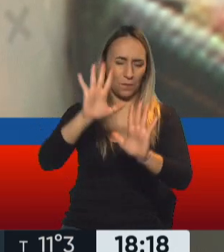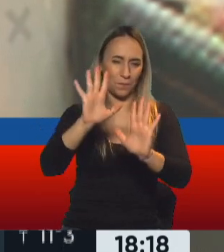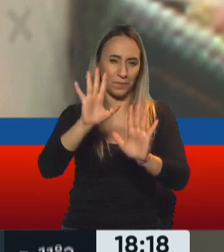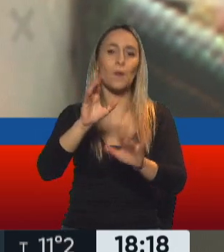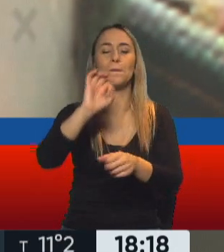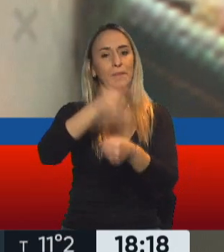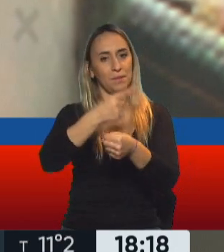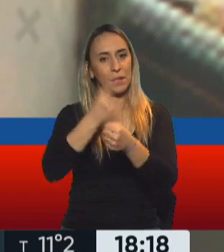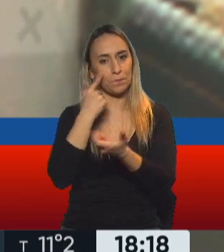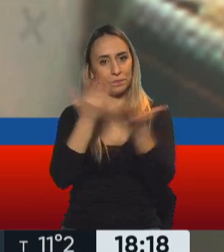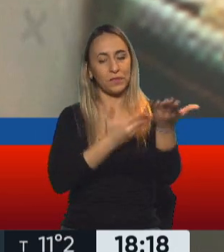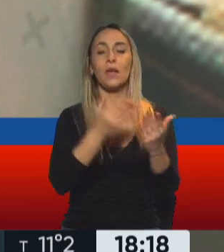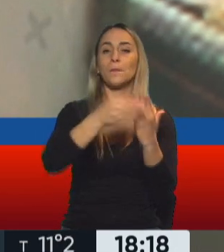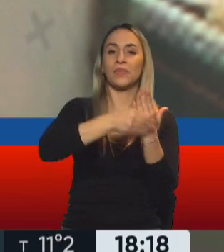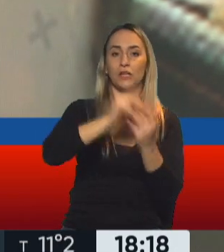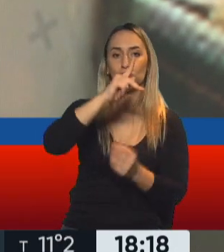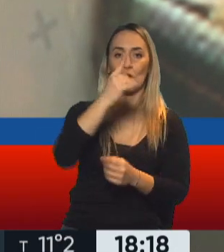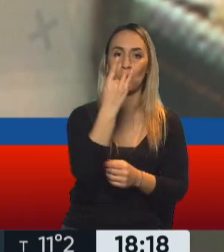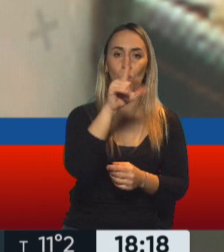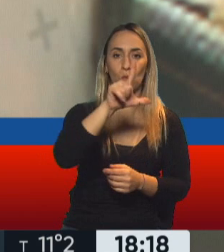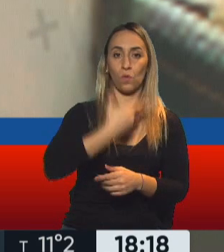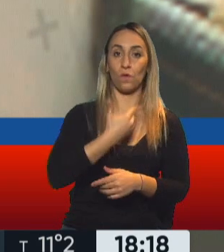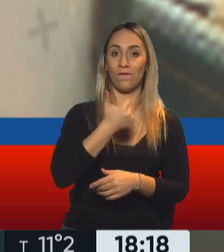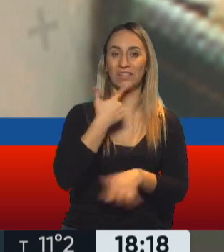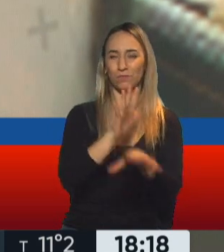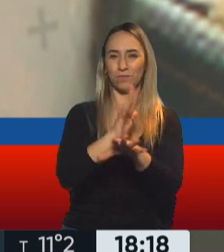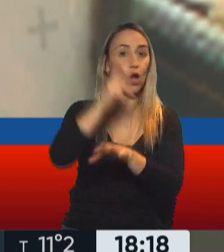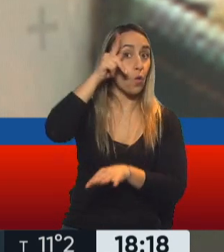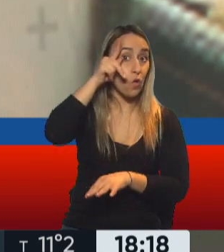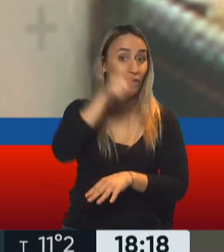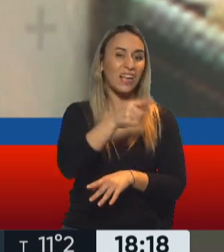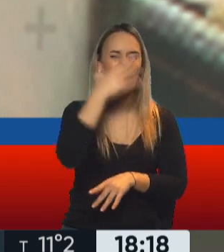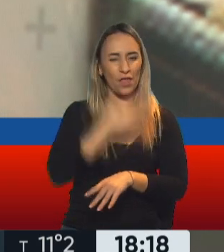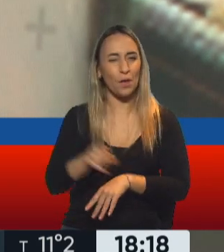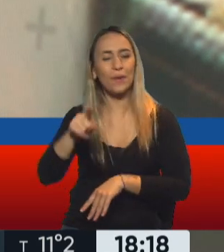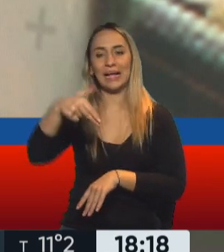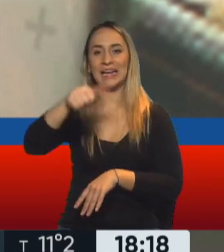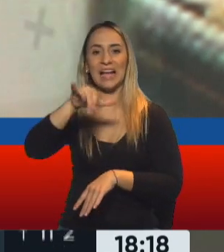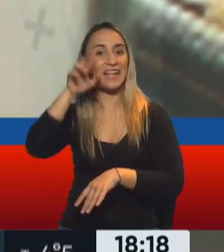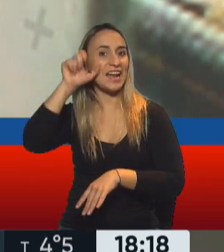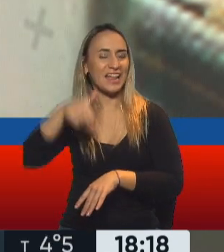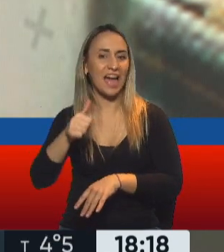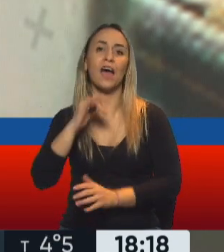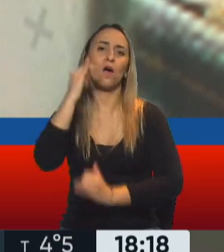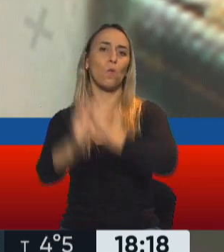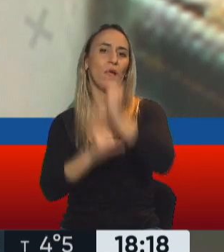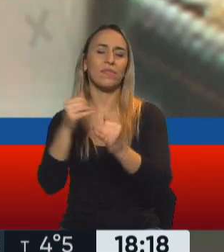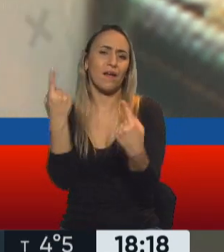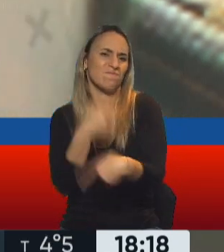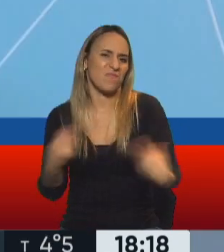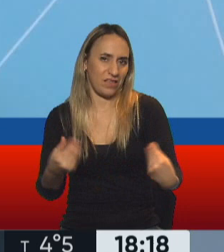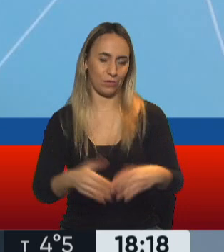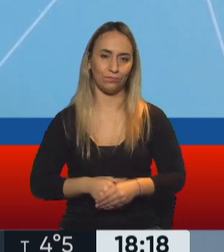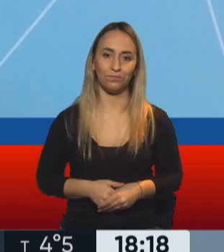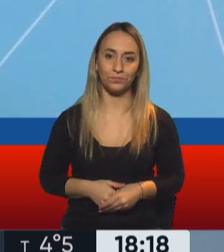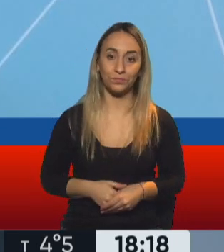vamos a escuchar primero al ministro Culfas y después Nazarena Lomagno, le prometemos, desmenuza toda esta información de qué se trata el nuevo plan ganadero.